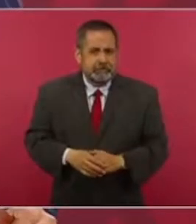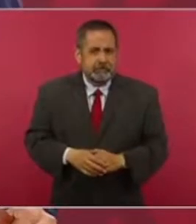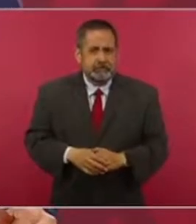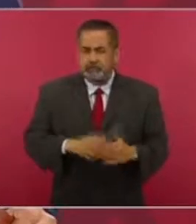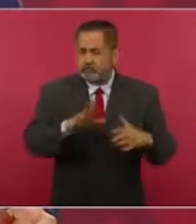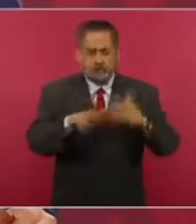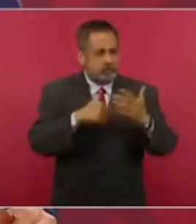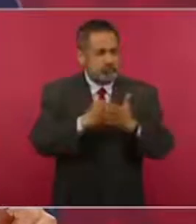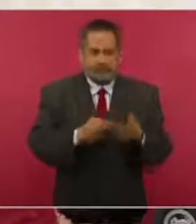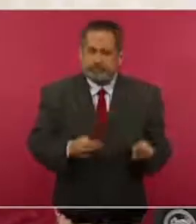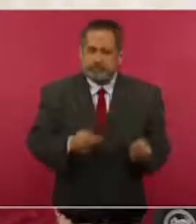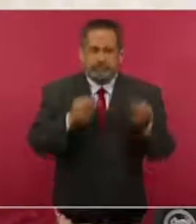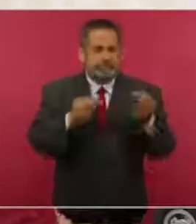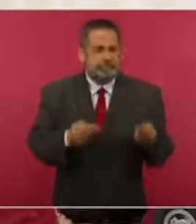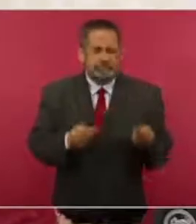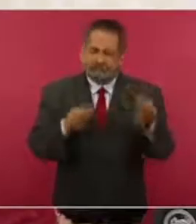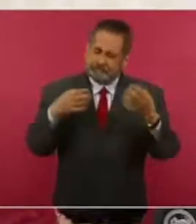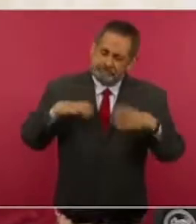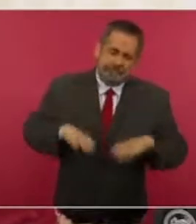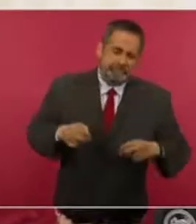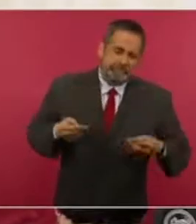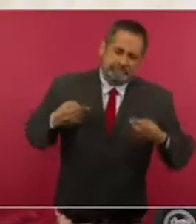todo era negocio. Entonces,